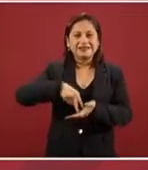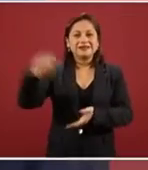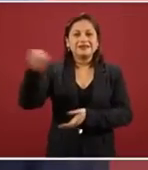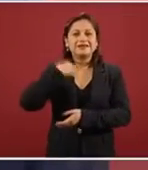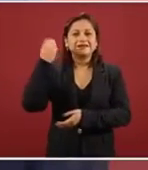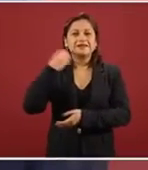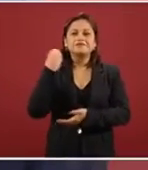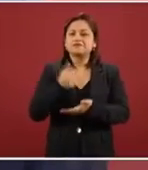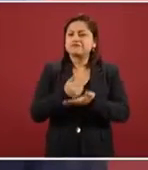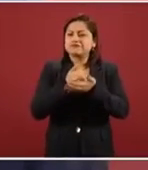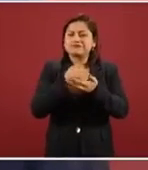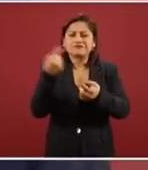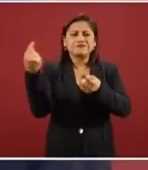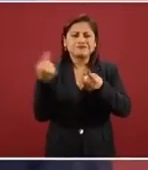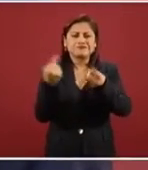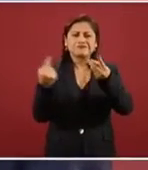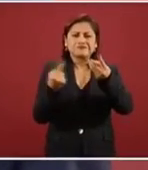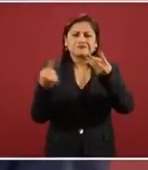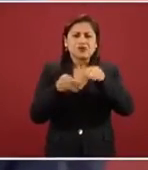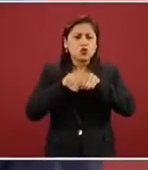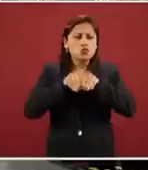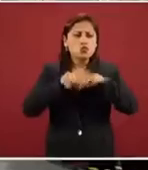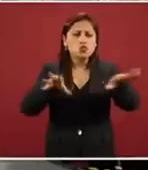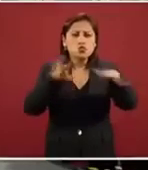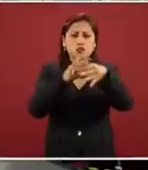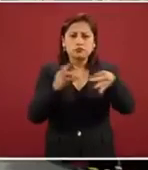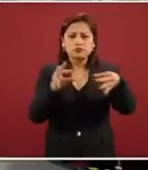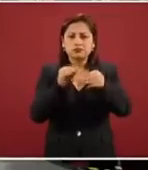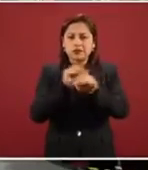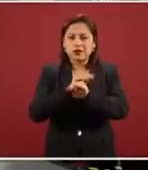aclarar todas estas cosas, ¿no? Y también